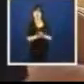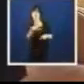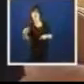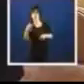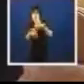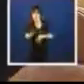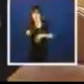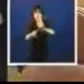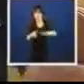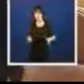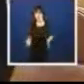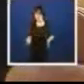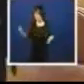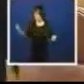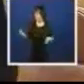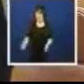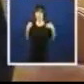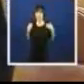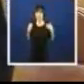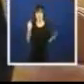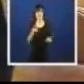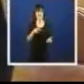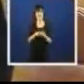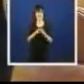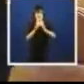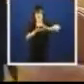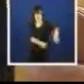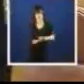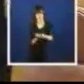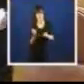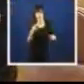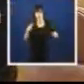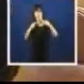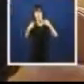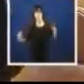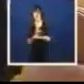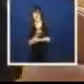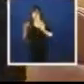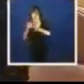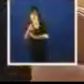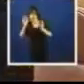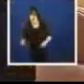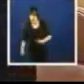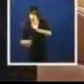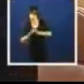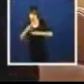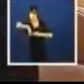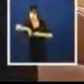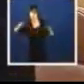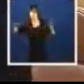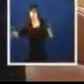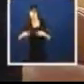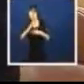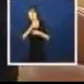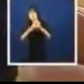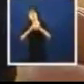súas responsabilidades, exixe a dimisión de todos os imputados, como fixo sempre o BNG, señor Ángel Currás incluído. Pero tamén